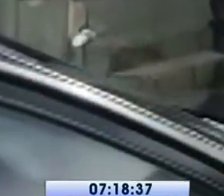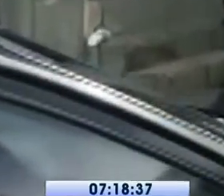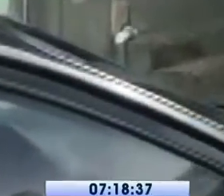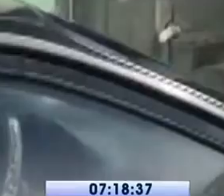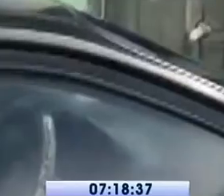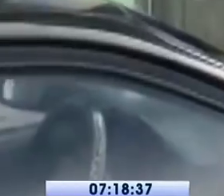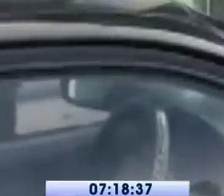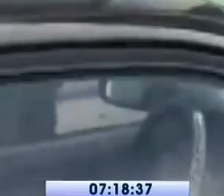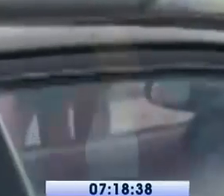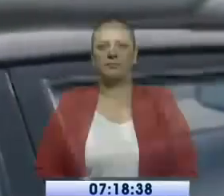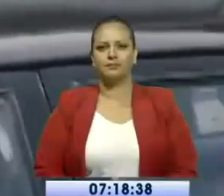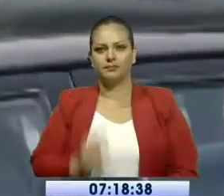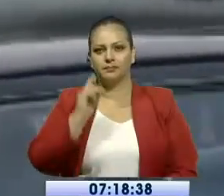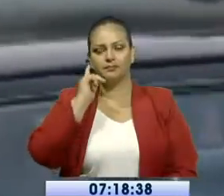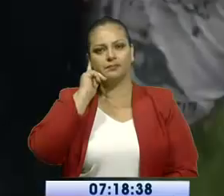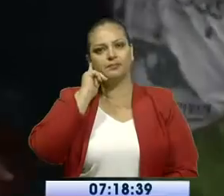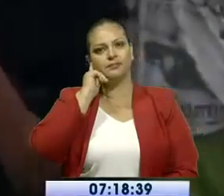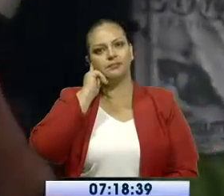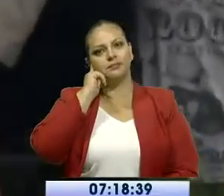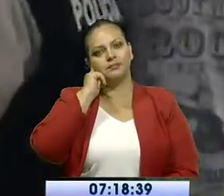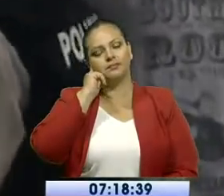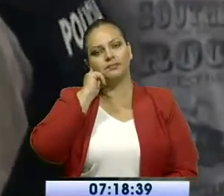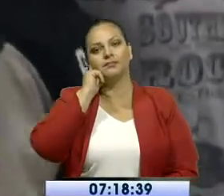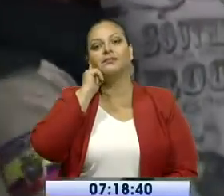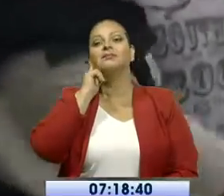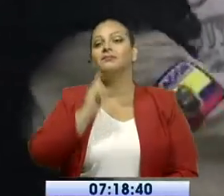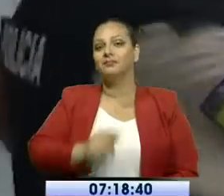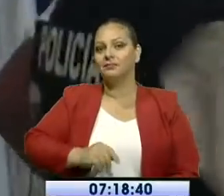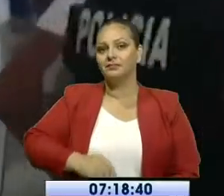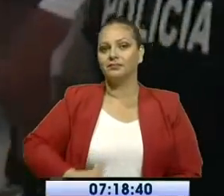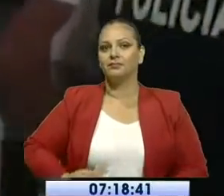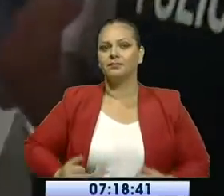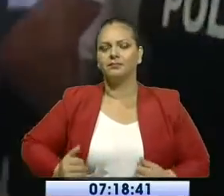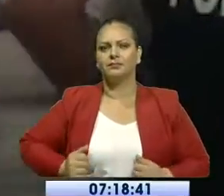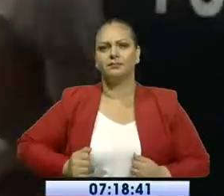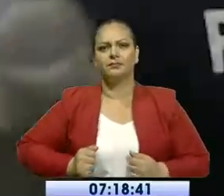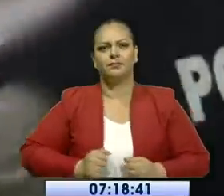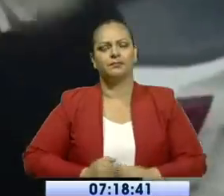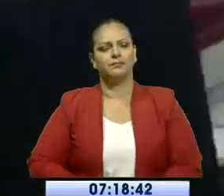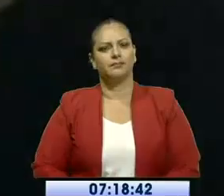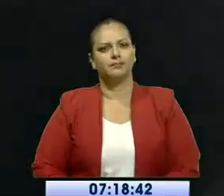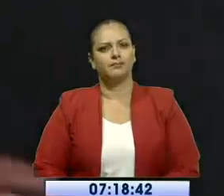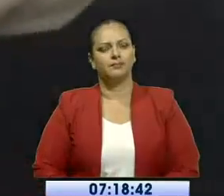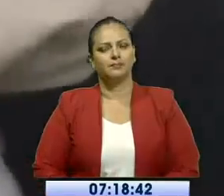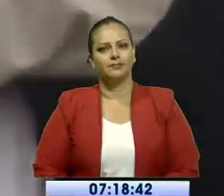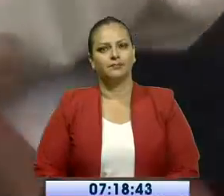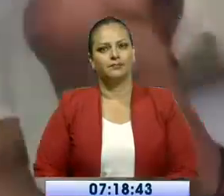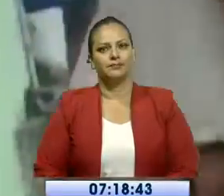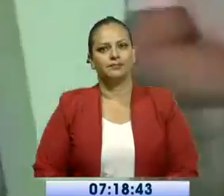Así es como reaccionó el hermano de la mujer de 21 años, oriunda de Venezuela, contra el presunto homicida,